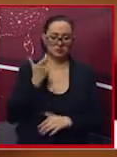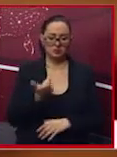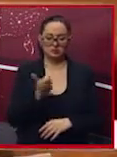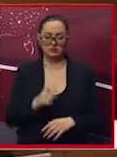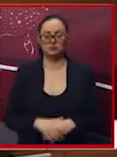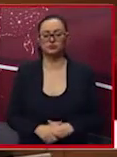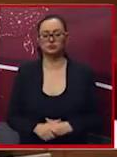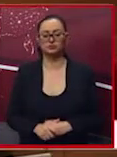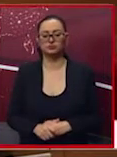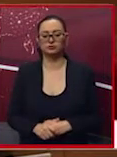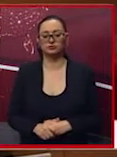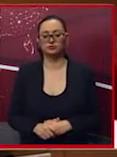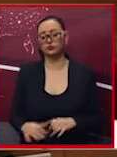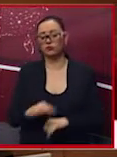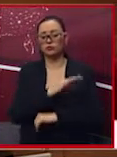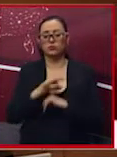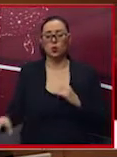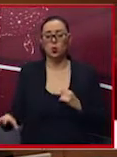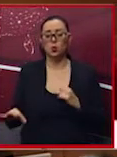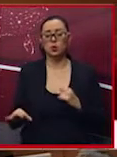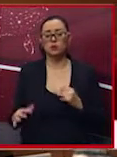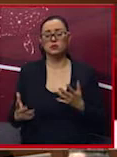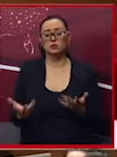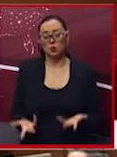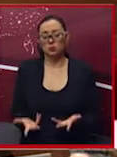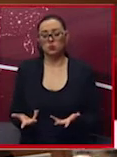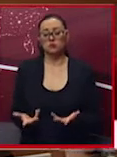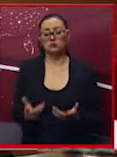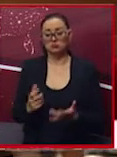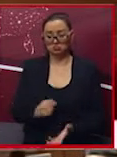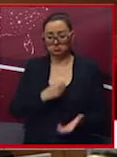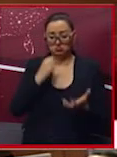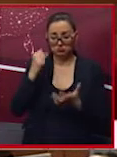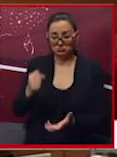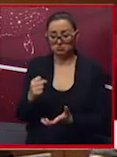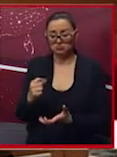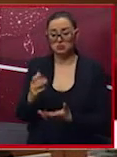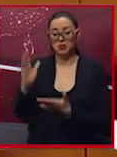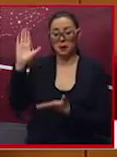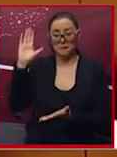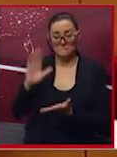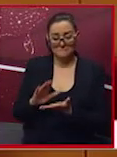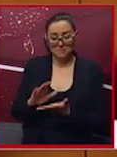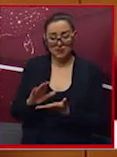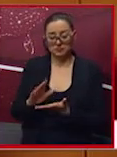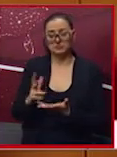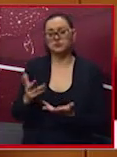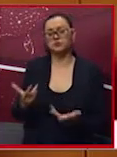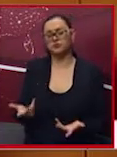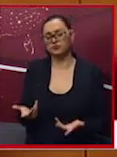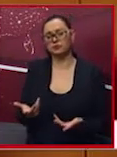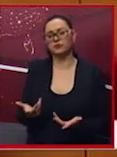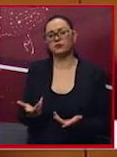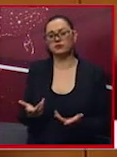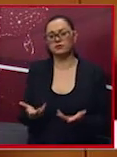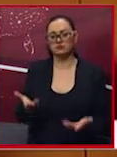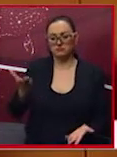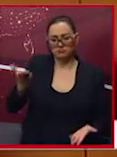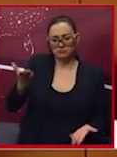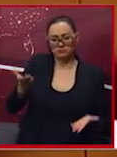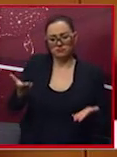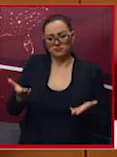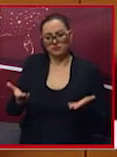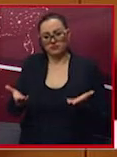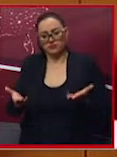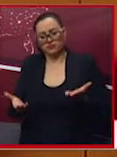pesos. Bueno, finalmente dijo que aunque la inversión pública disminuyó, esta fue compensada por